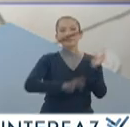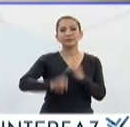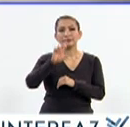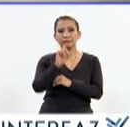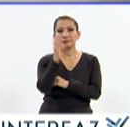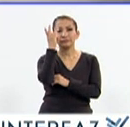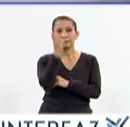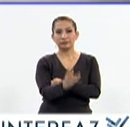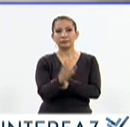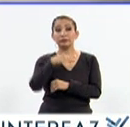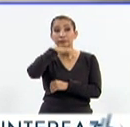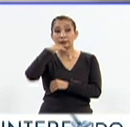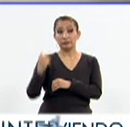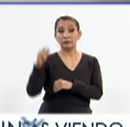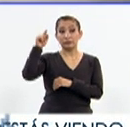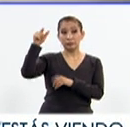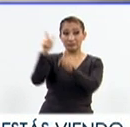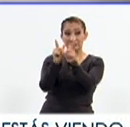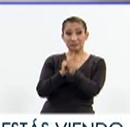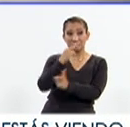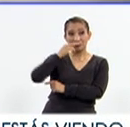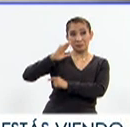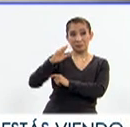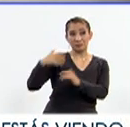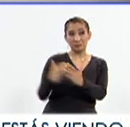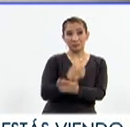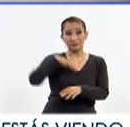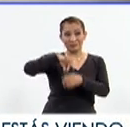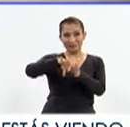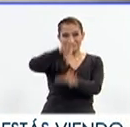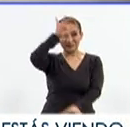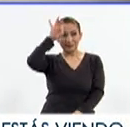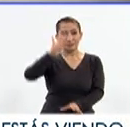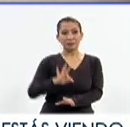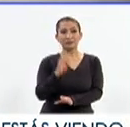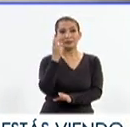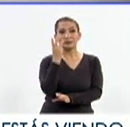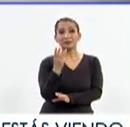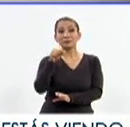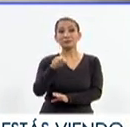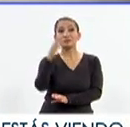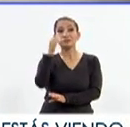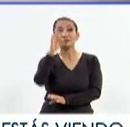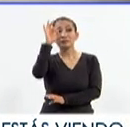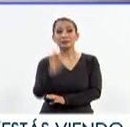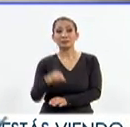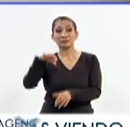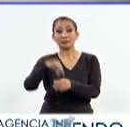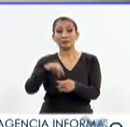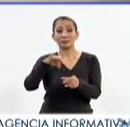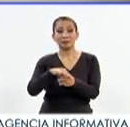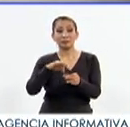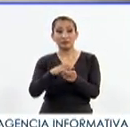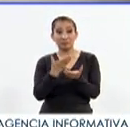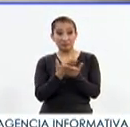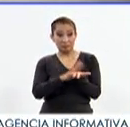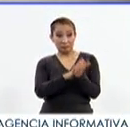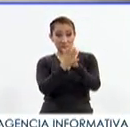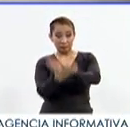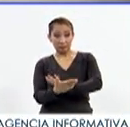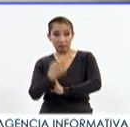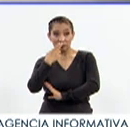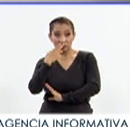En 1933, en Alemania, el partido nazi ganó las elecciones con el 43.9% de los